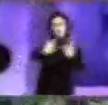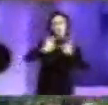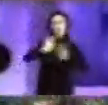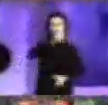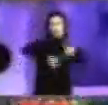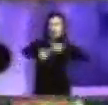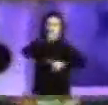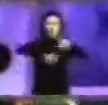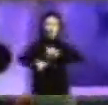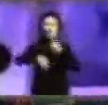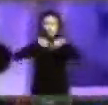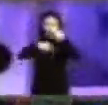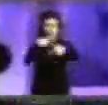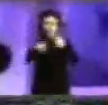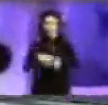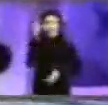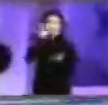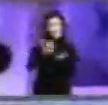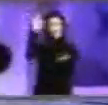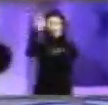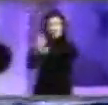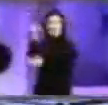con problemas cotidianos día a día.